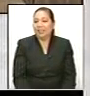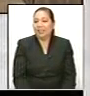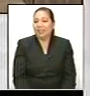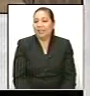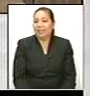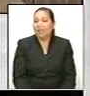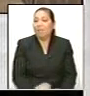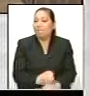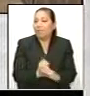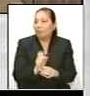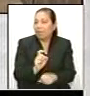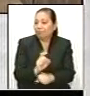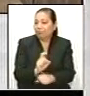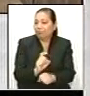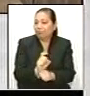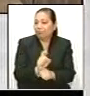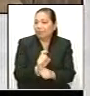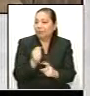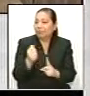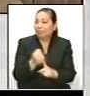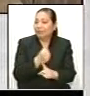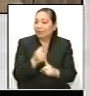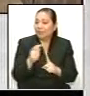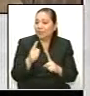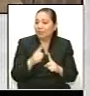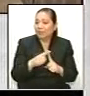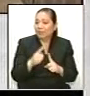la forma de enseñanza de violencia terrorista